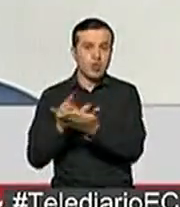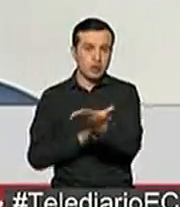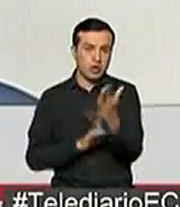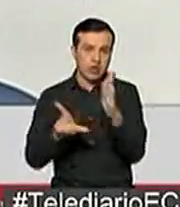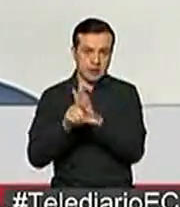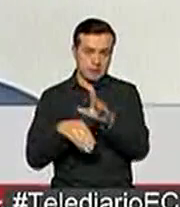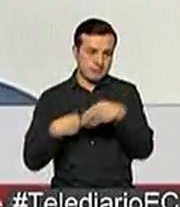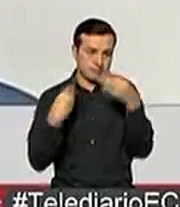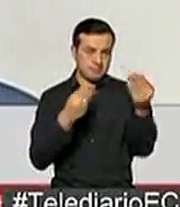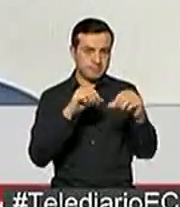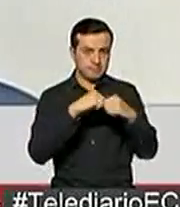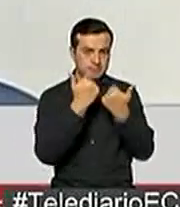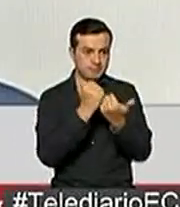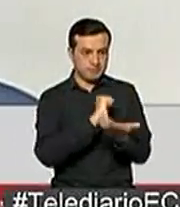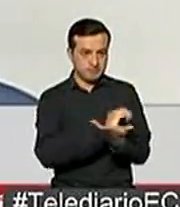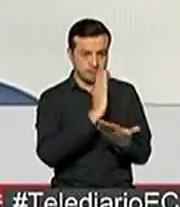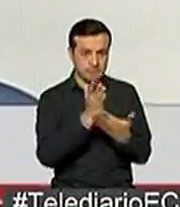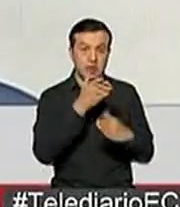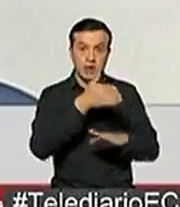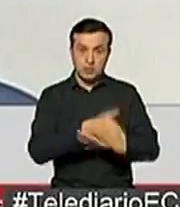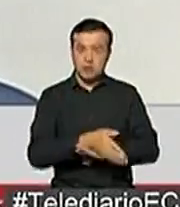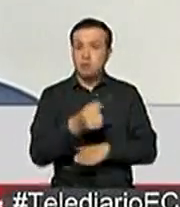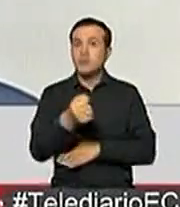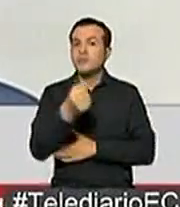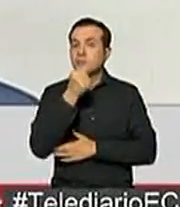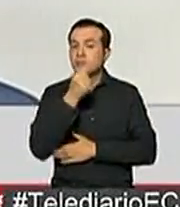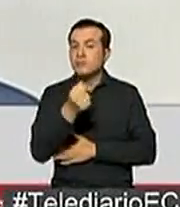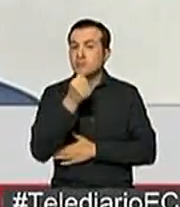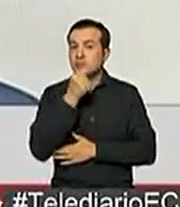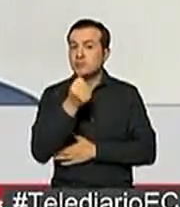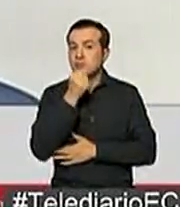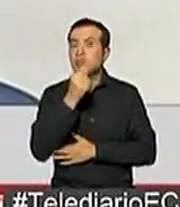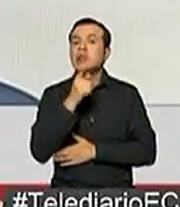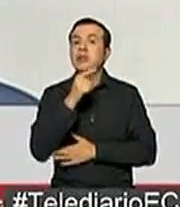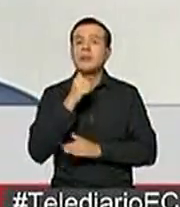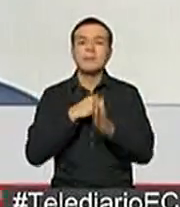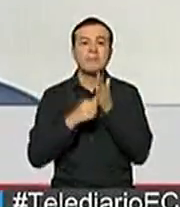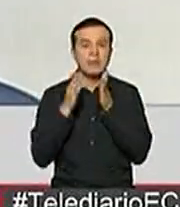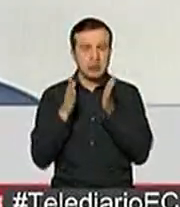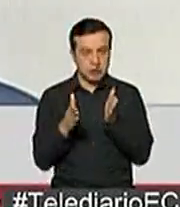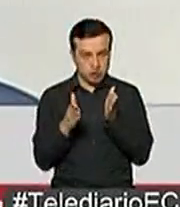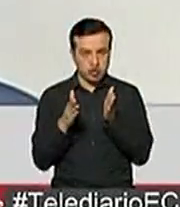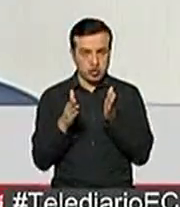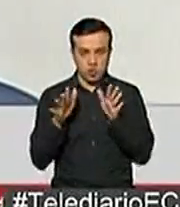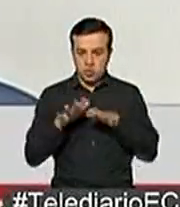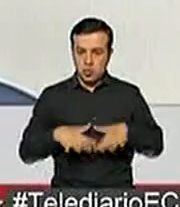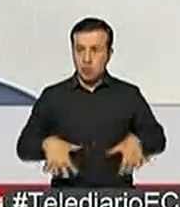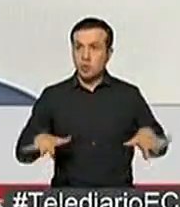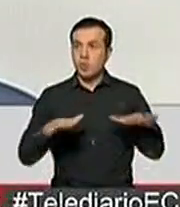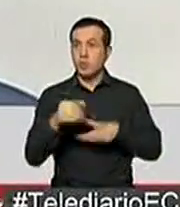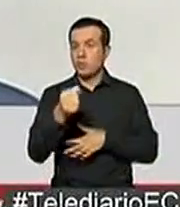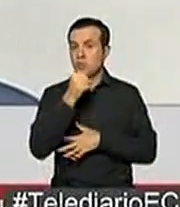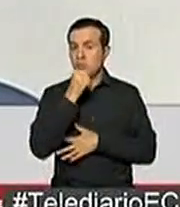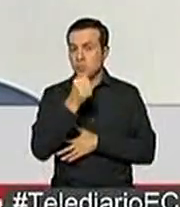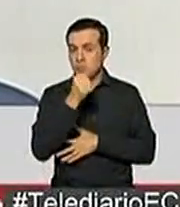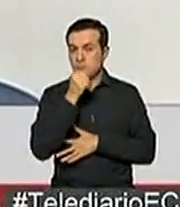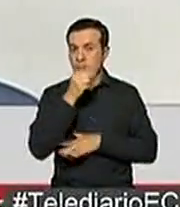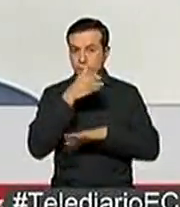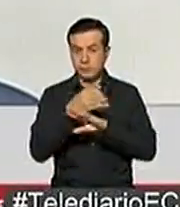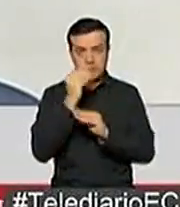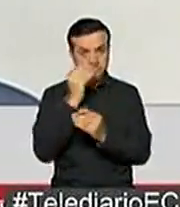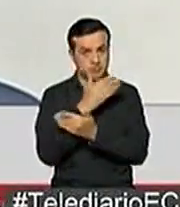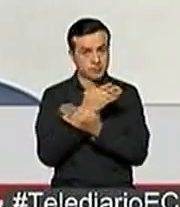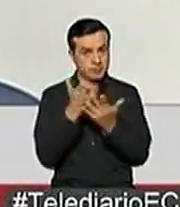de ley posteriormente también está prevista una rueda de prensa del ministro aquí en esta sala de prensa del palacio legislativo